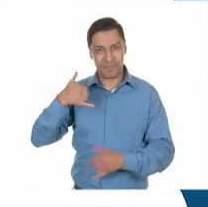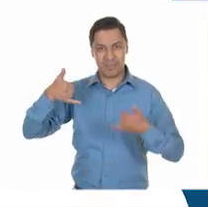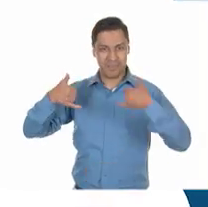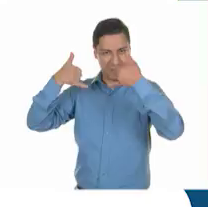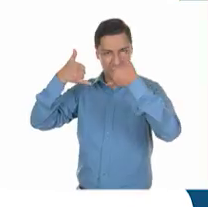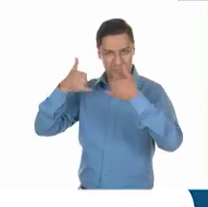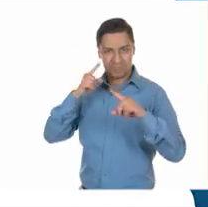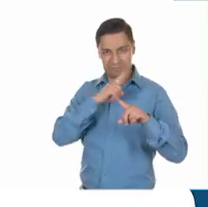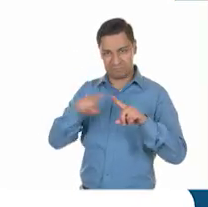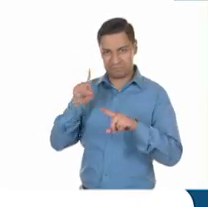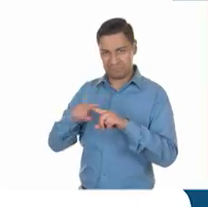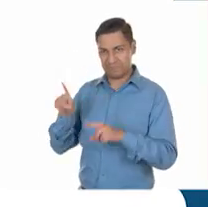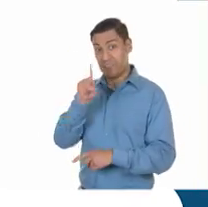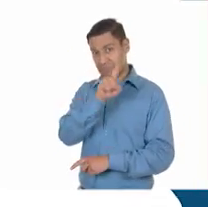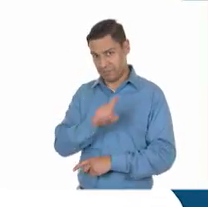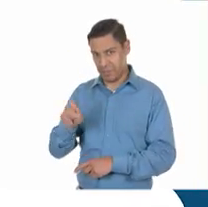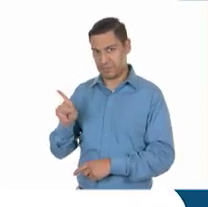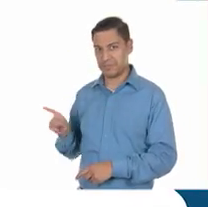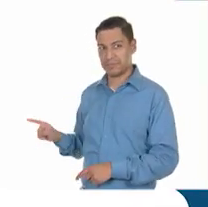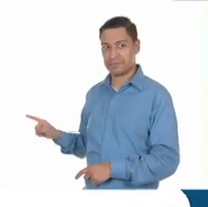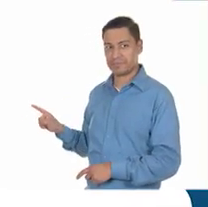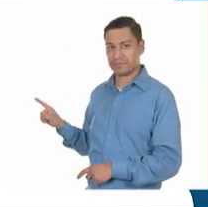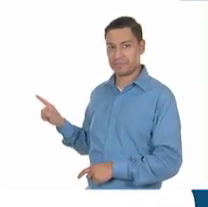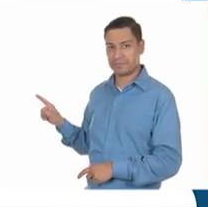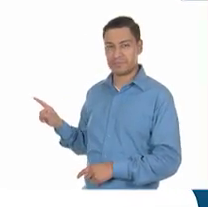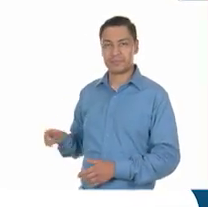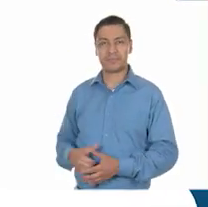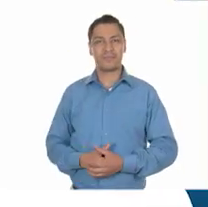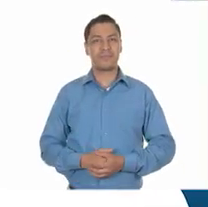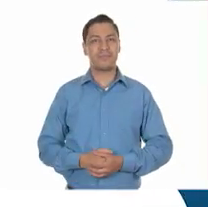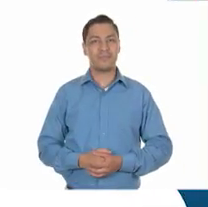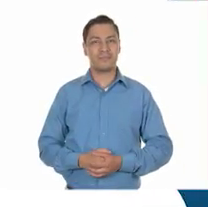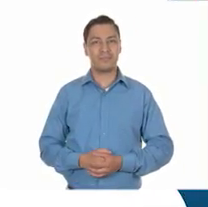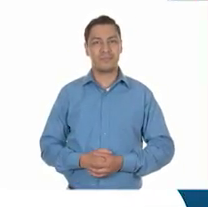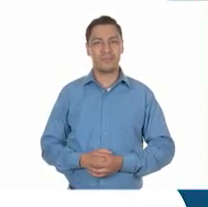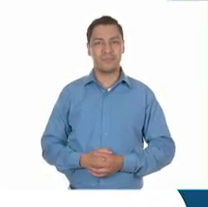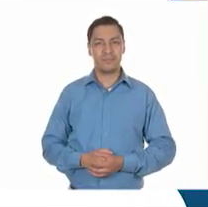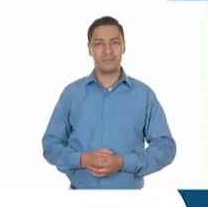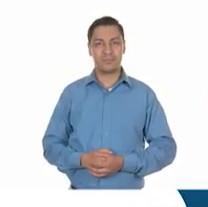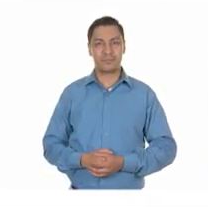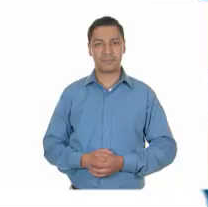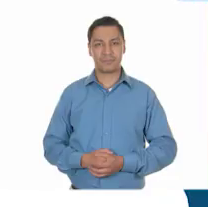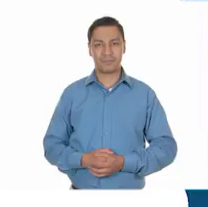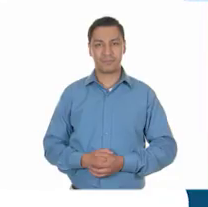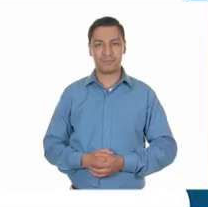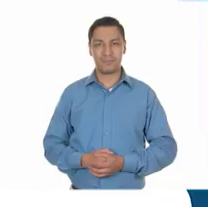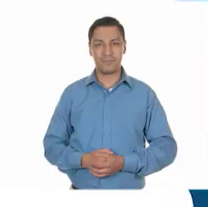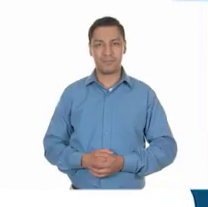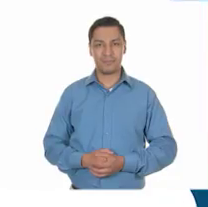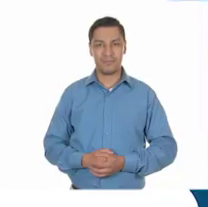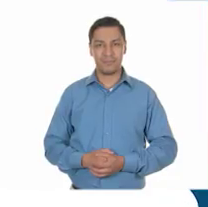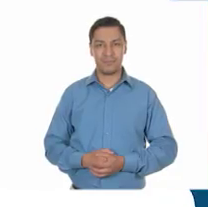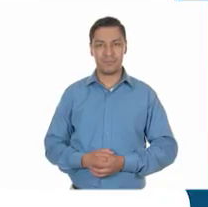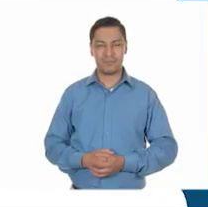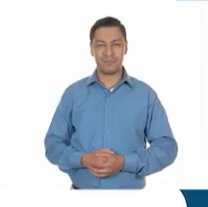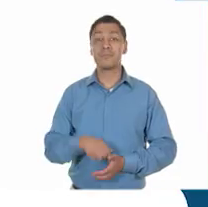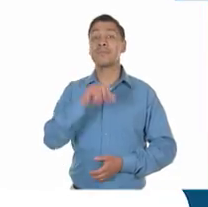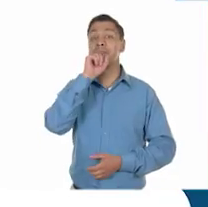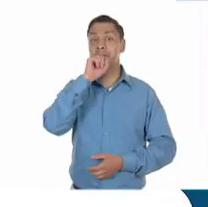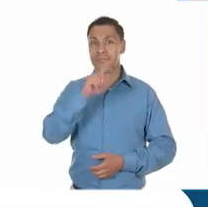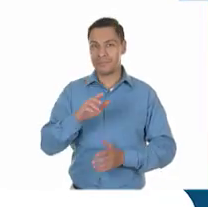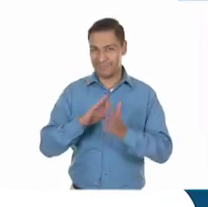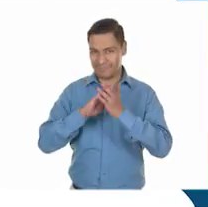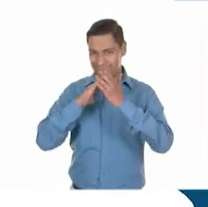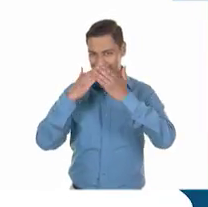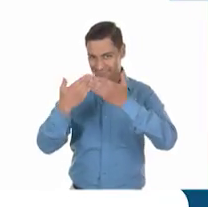teléfono 55 41 72 04 13 con 100 líneas. También puedes encontrar